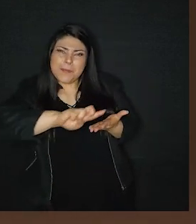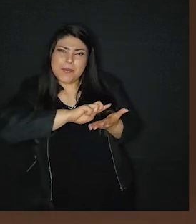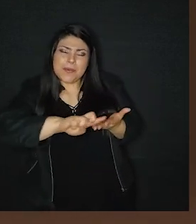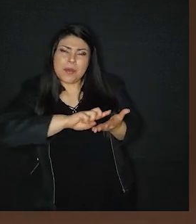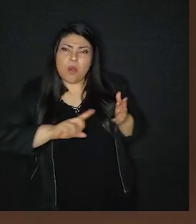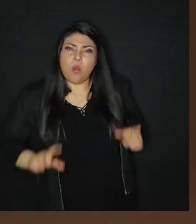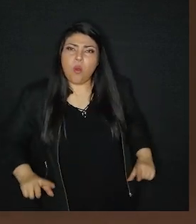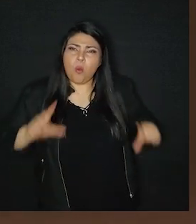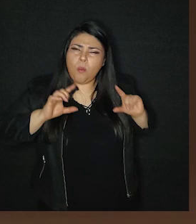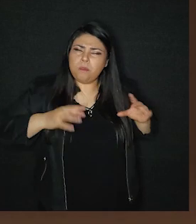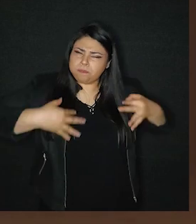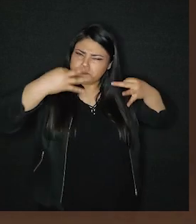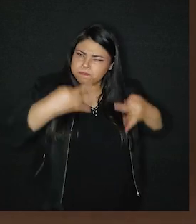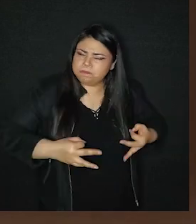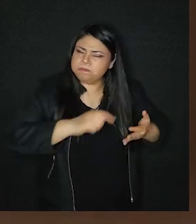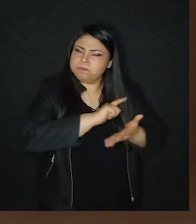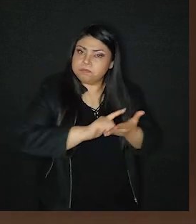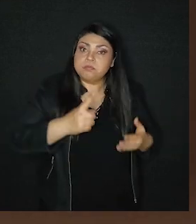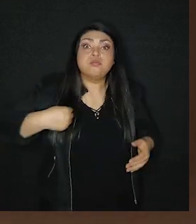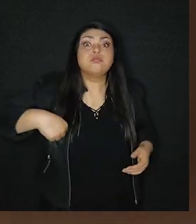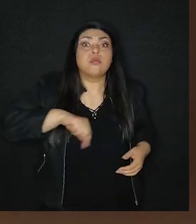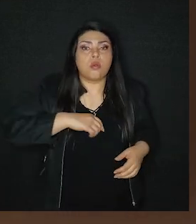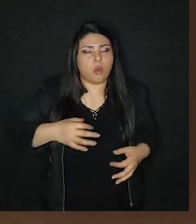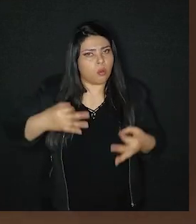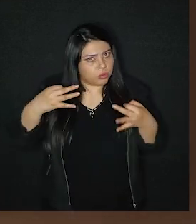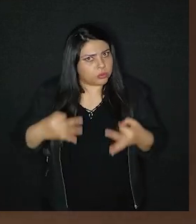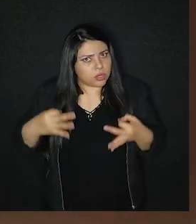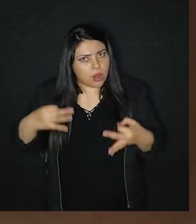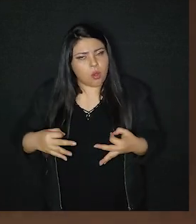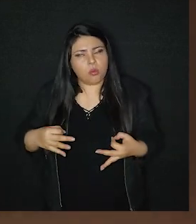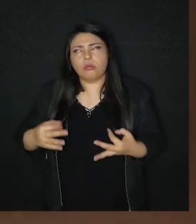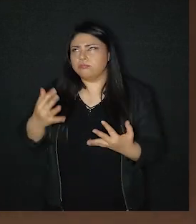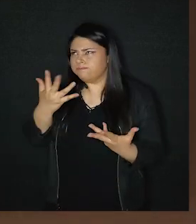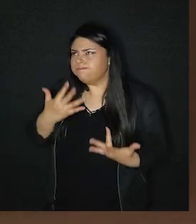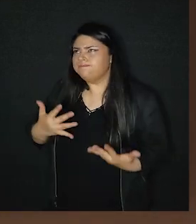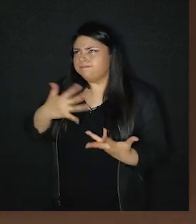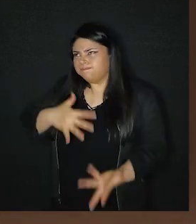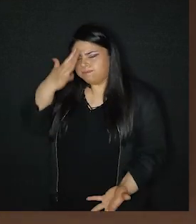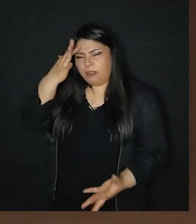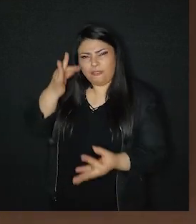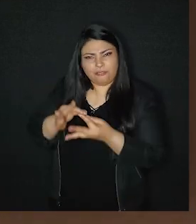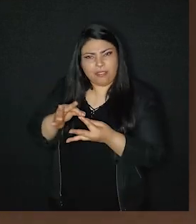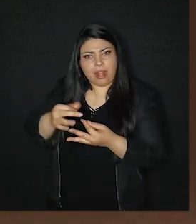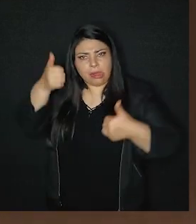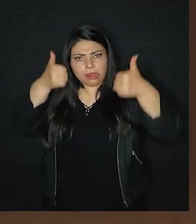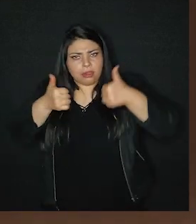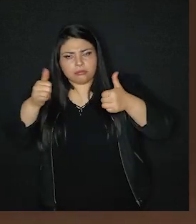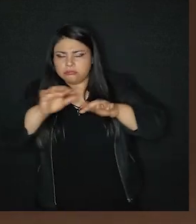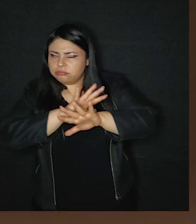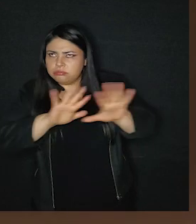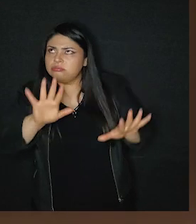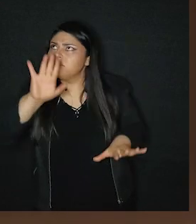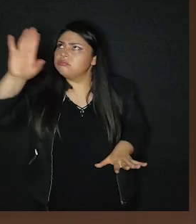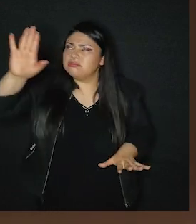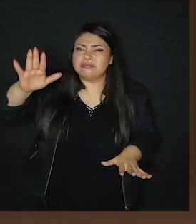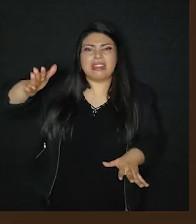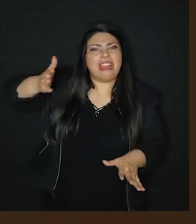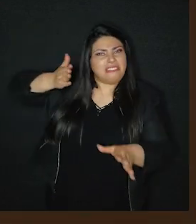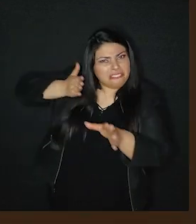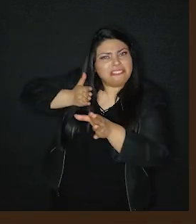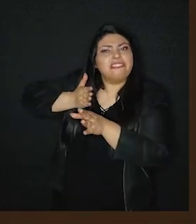cuerpo lavado con agua 23 mantengámonos firme en la profesión de nuestra esperanza sin vacilar porque fieles aquel que prometió